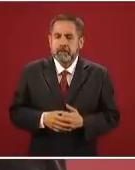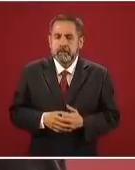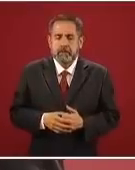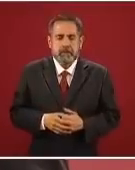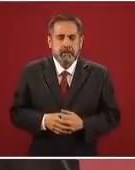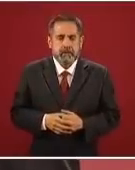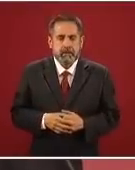y no actúa